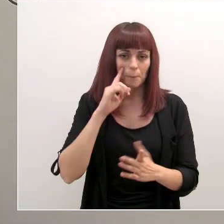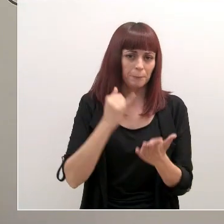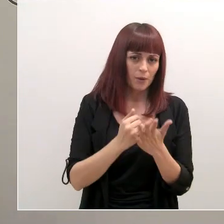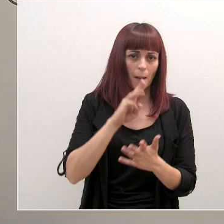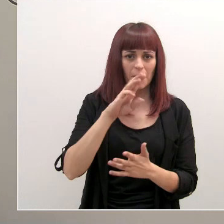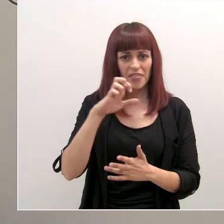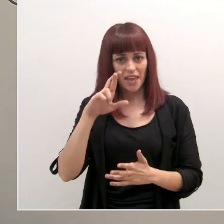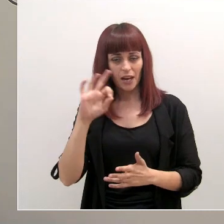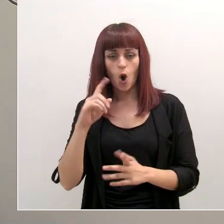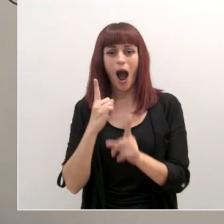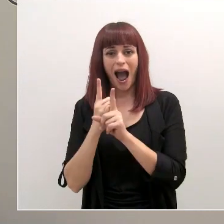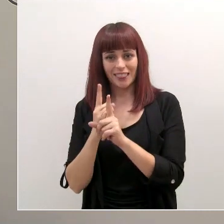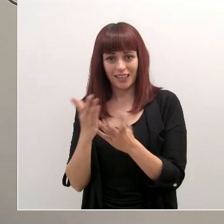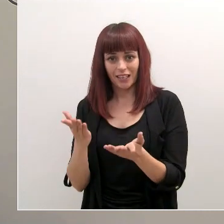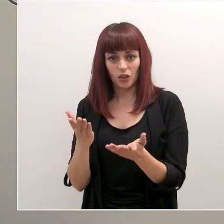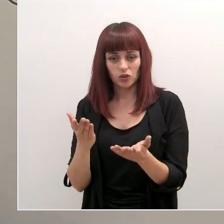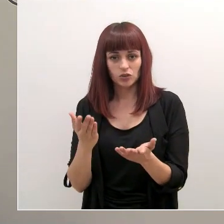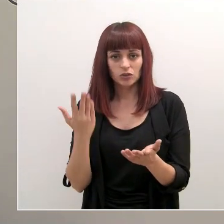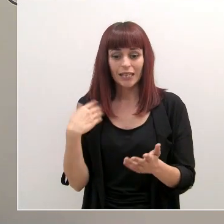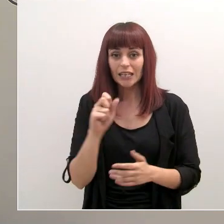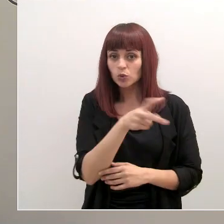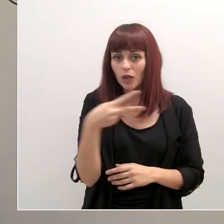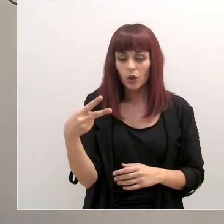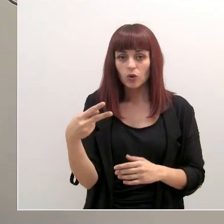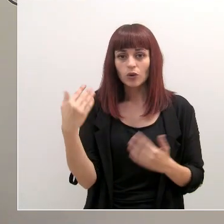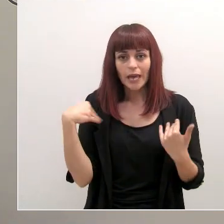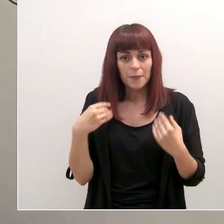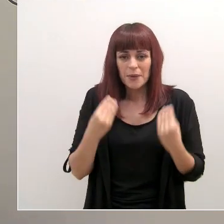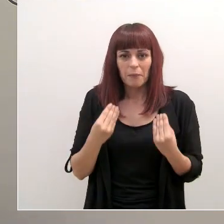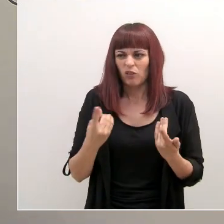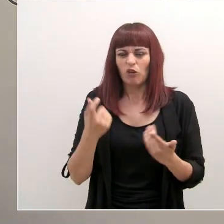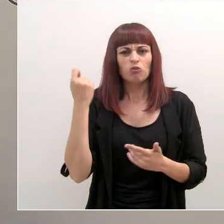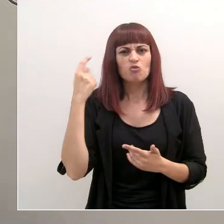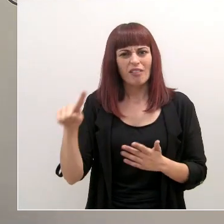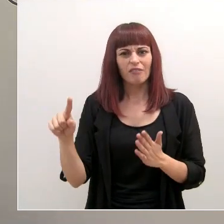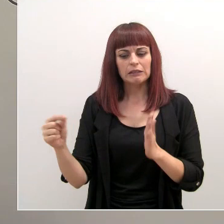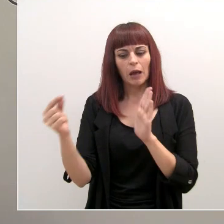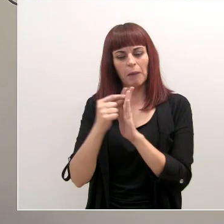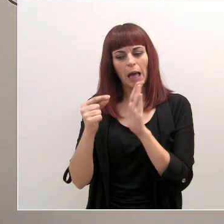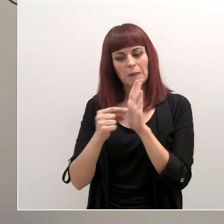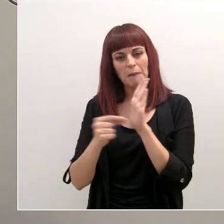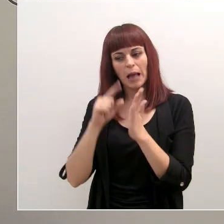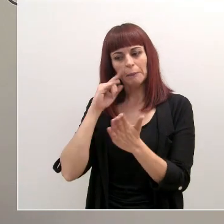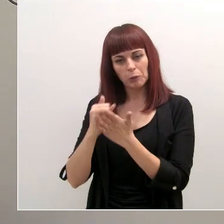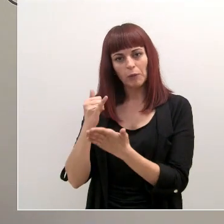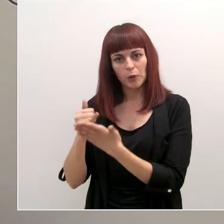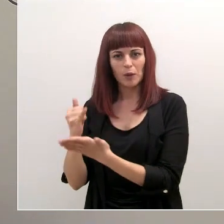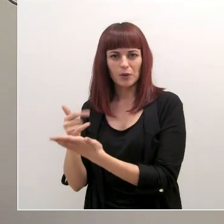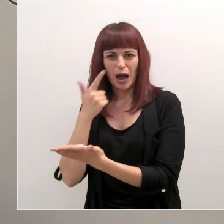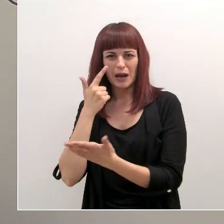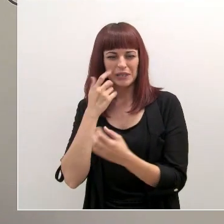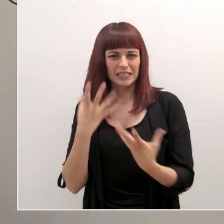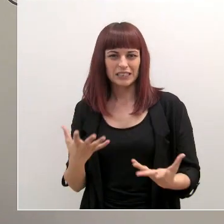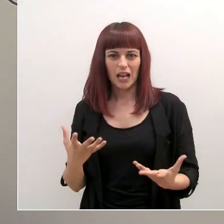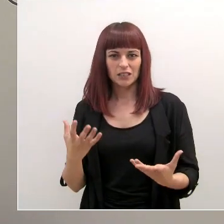test de antígeno es ya tan alta que no nos hace falta tanto recurrir como indicadores